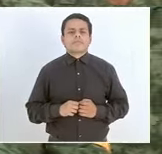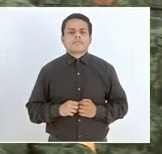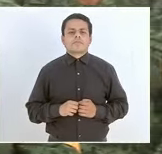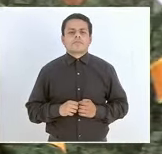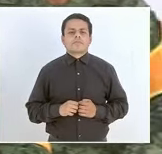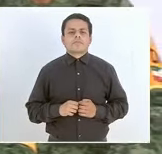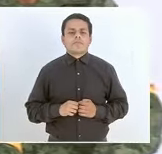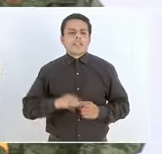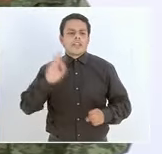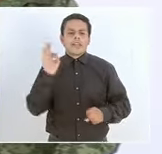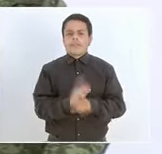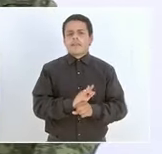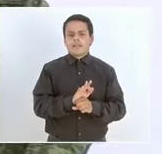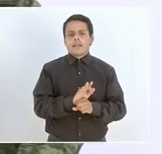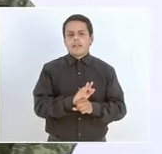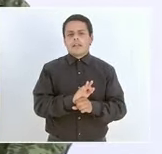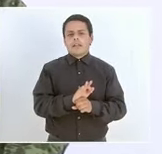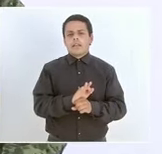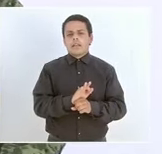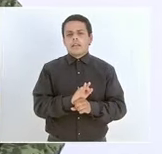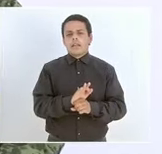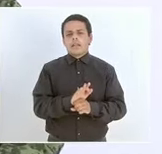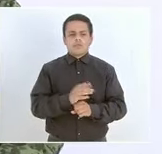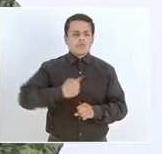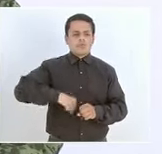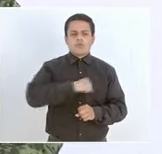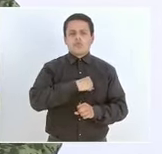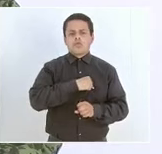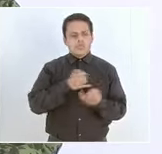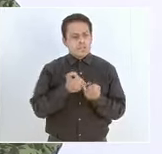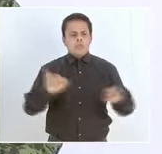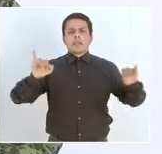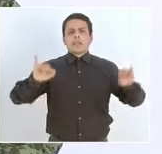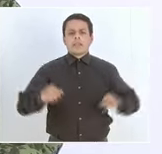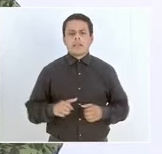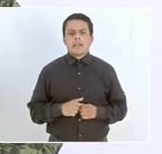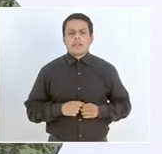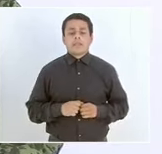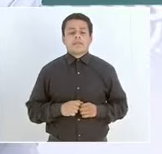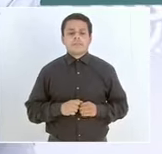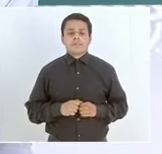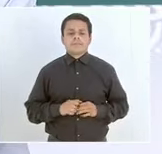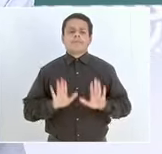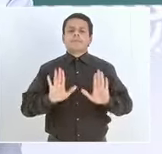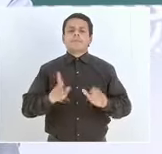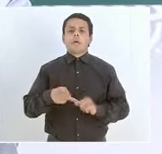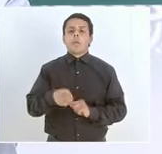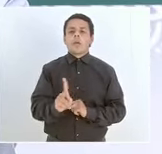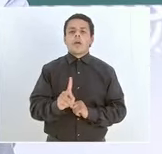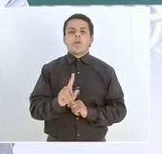la defensa de nuestra soberanía. Pero no